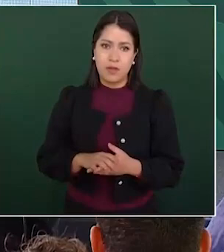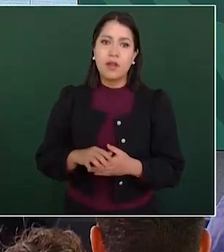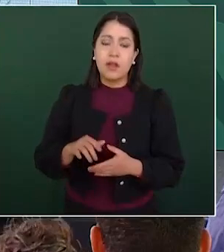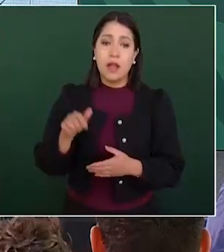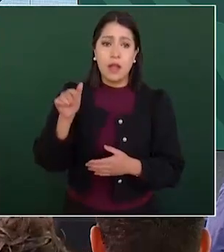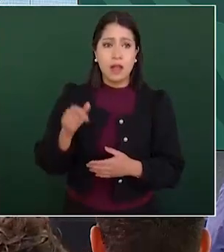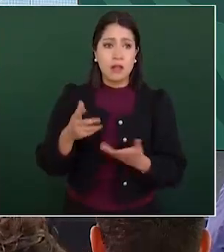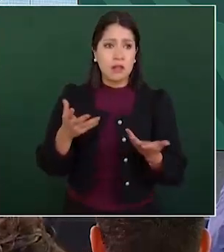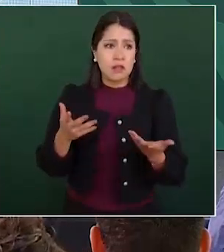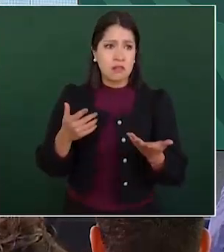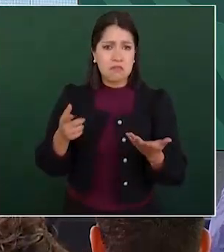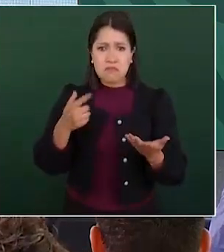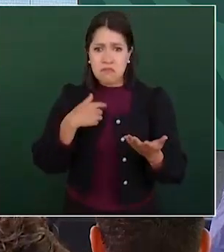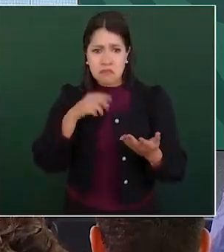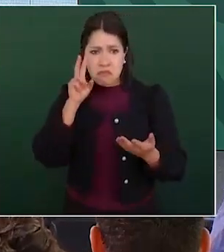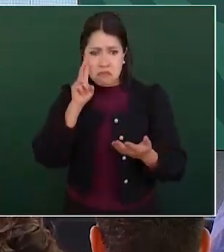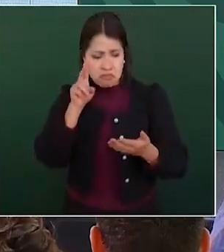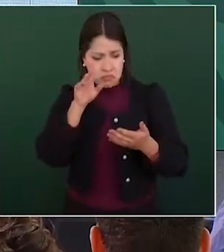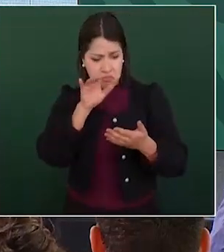a la conclusión